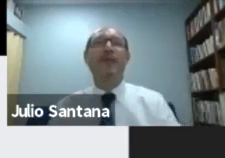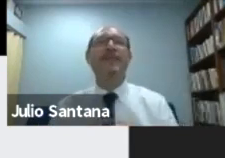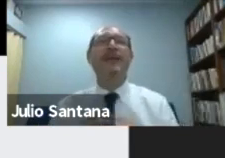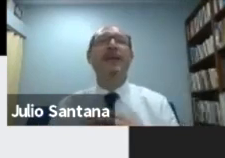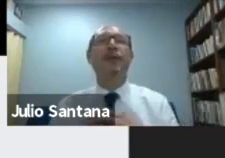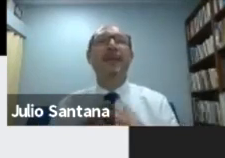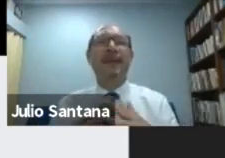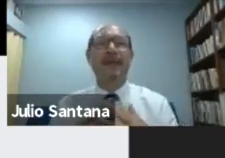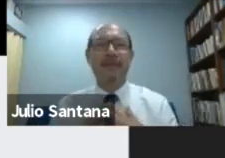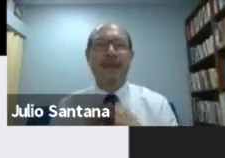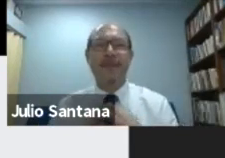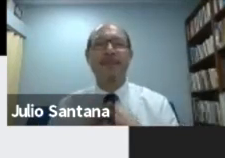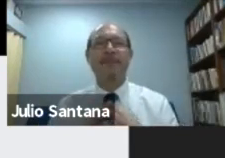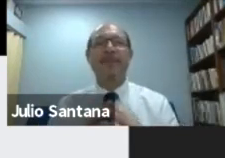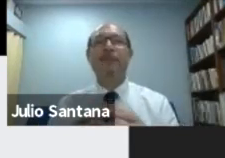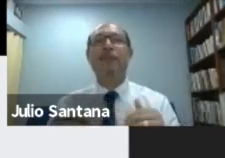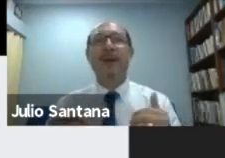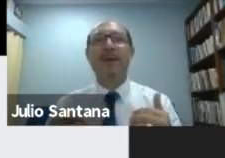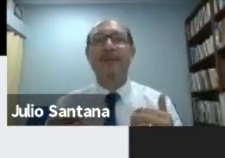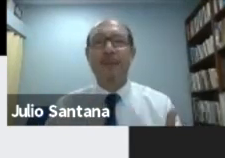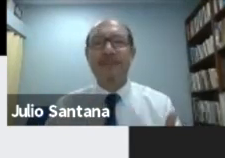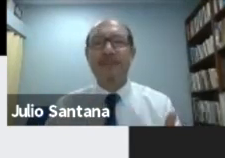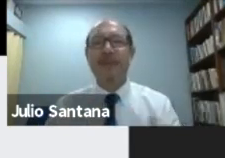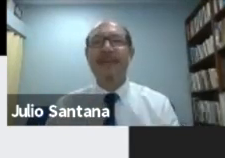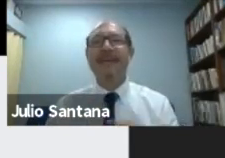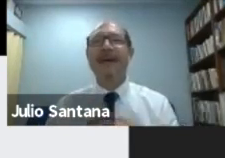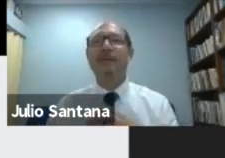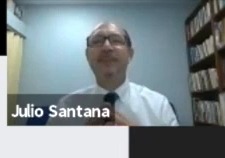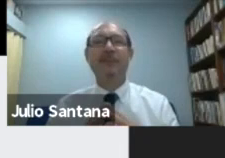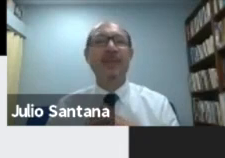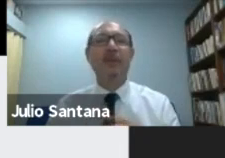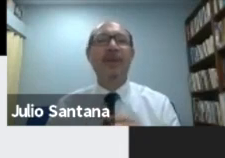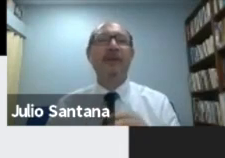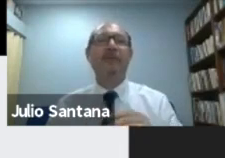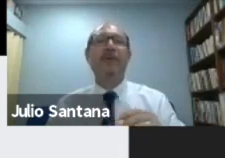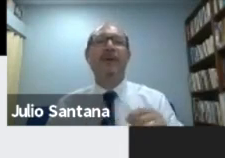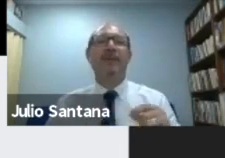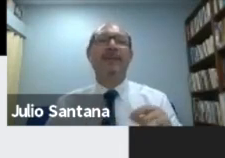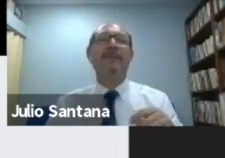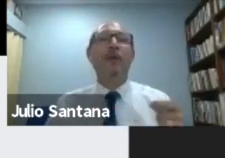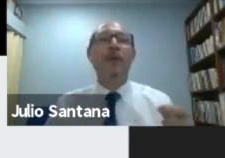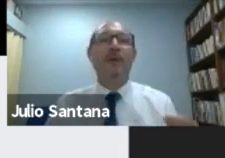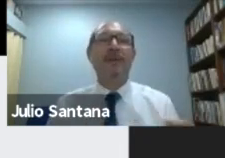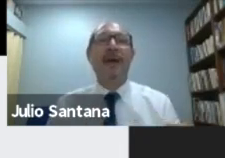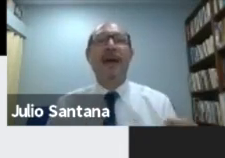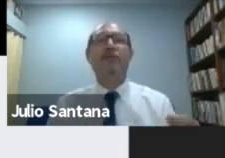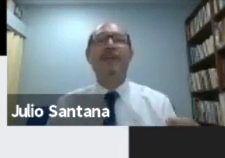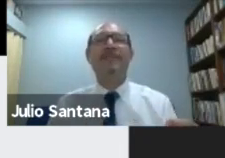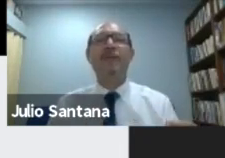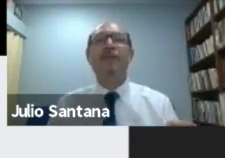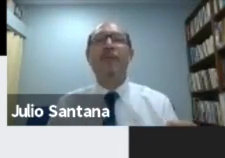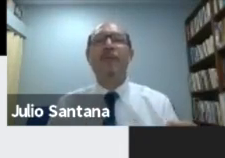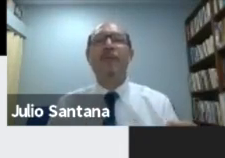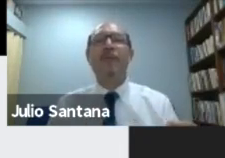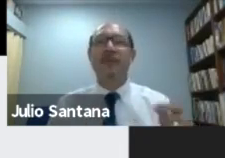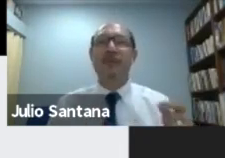Está más centrado justamente en el rol de la academia, en sus programas de formación y en las asociaciones y colegios de psicólogos,